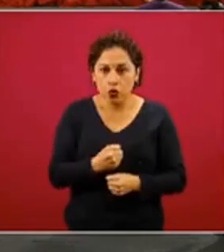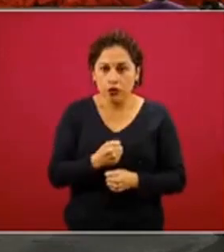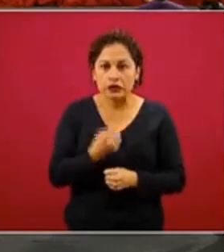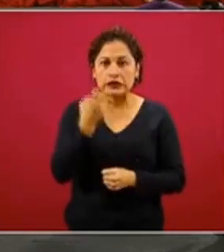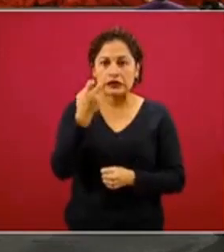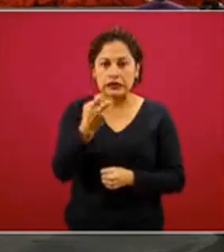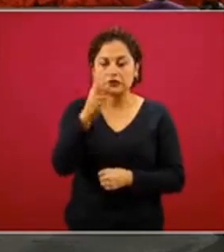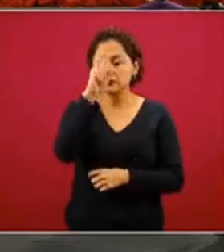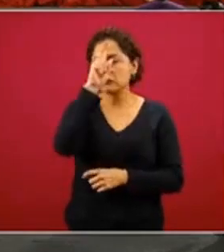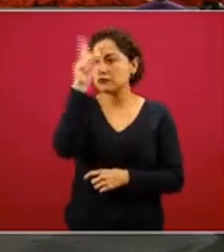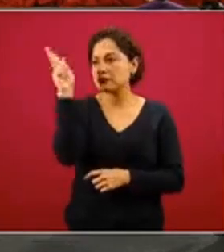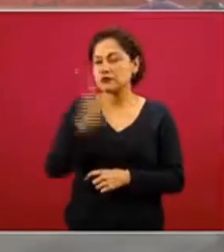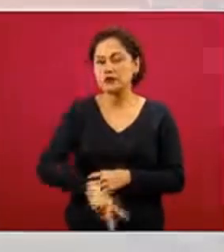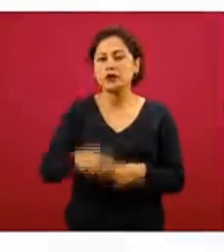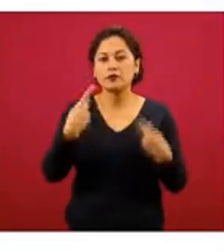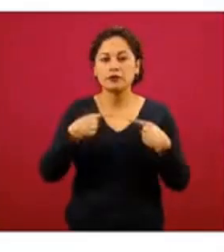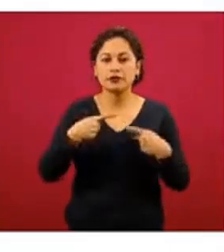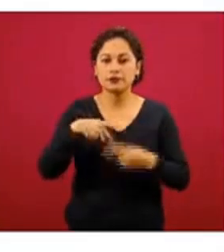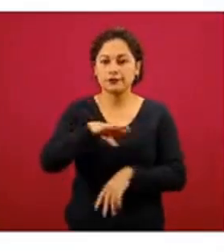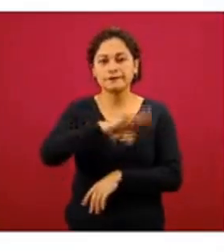paciente. Y por otro lado,